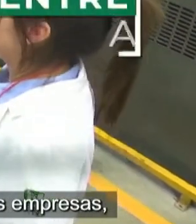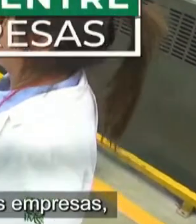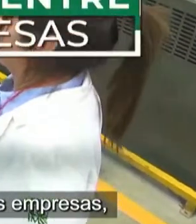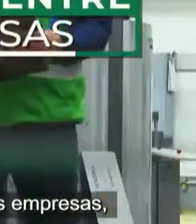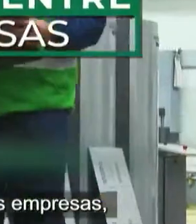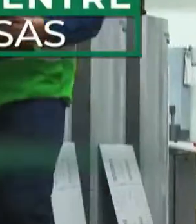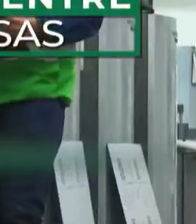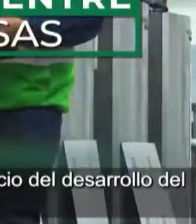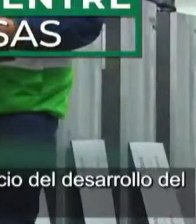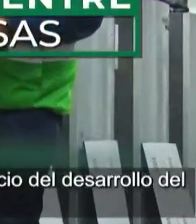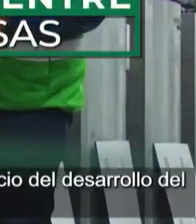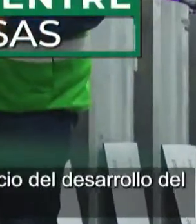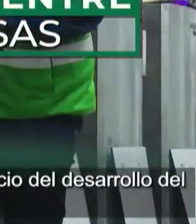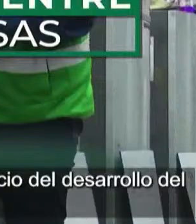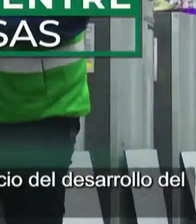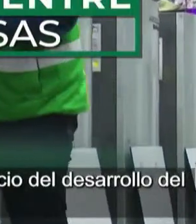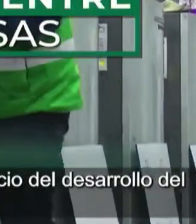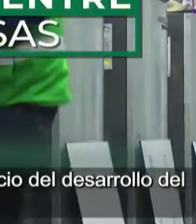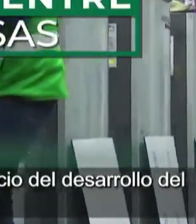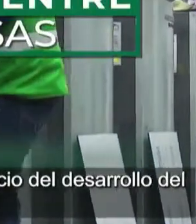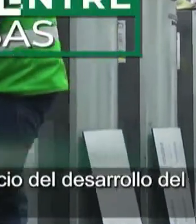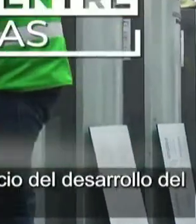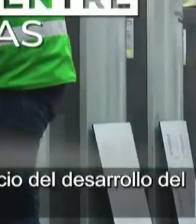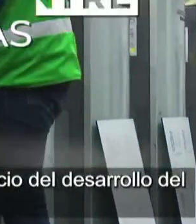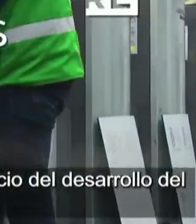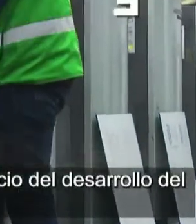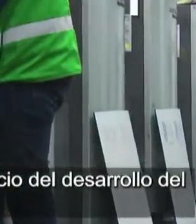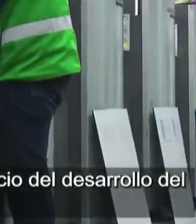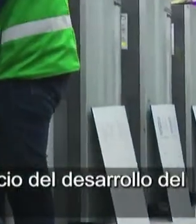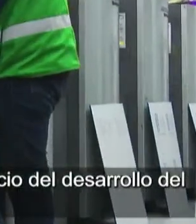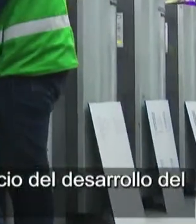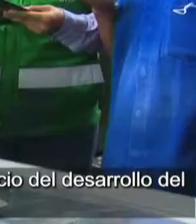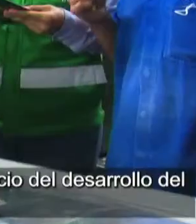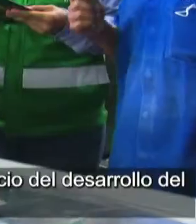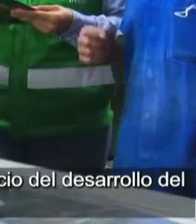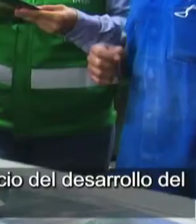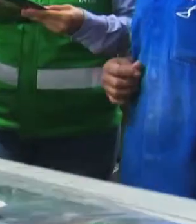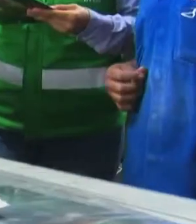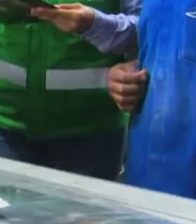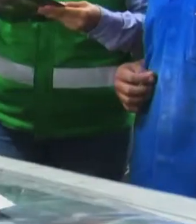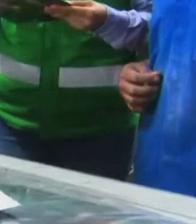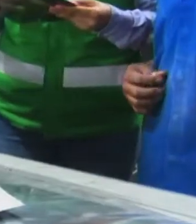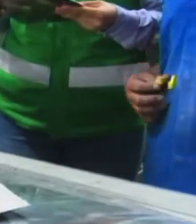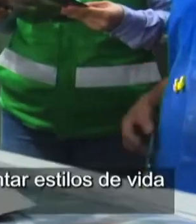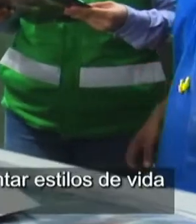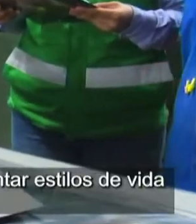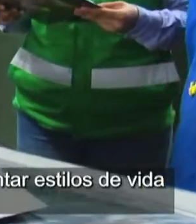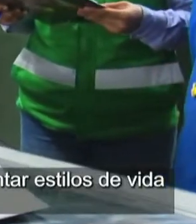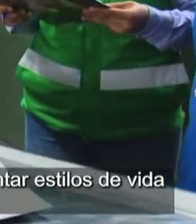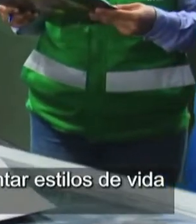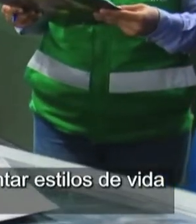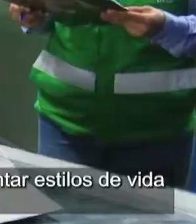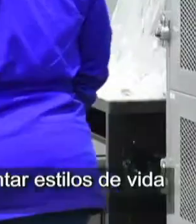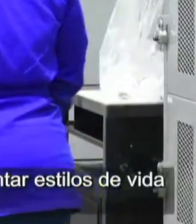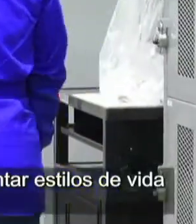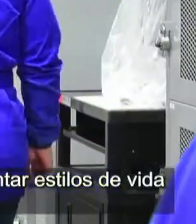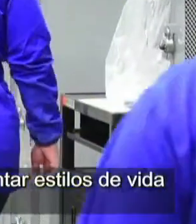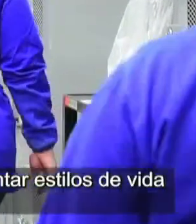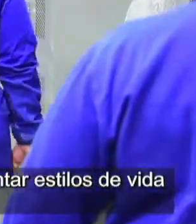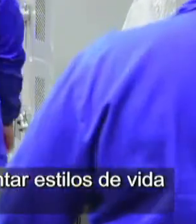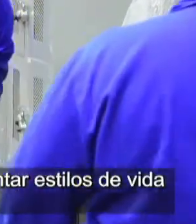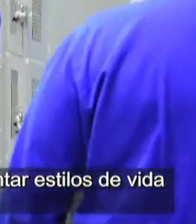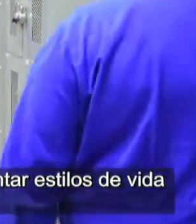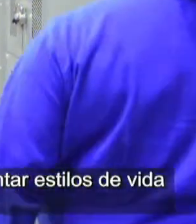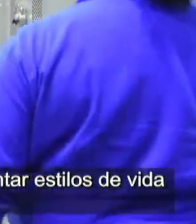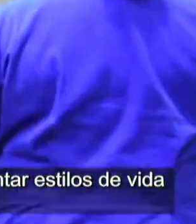IMSS y las empresas, creando ambientes sanos y seguros en beneficio del desarrollo del país. Con ELSA, sumamos esfuerzos